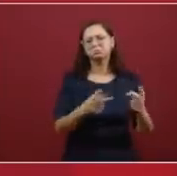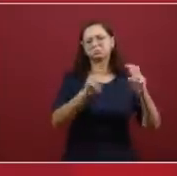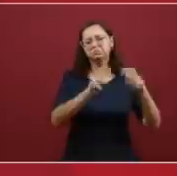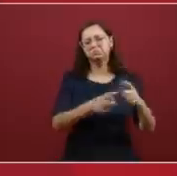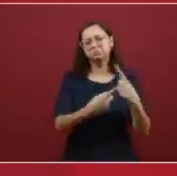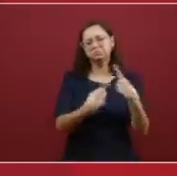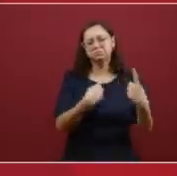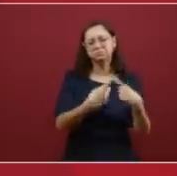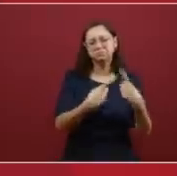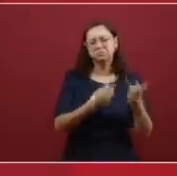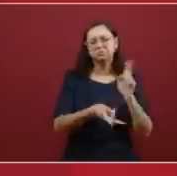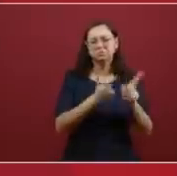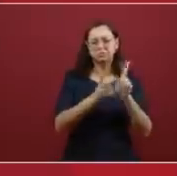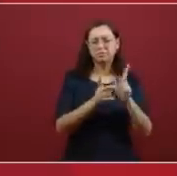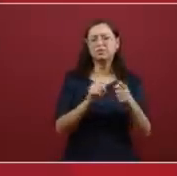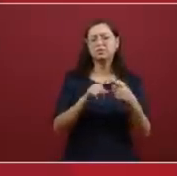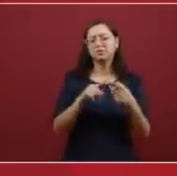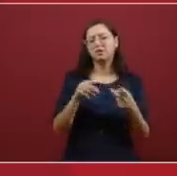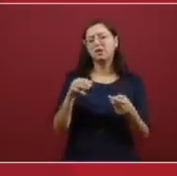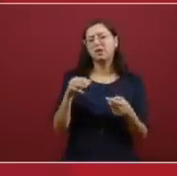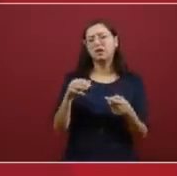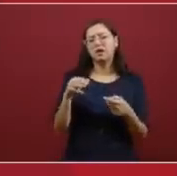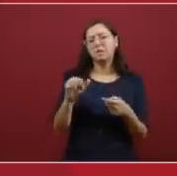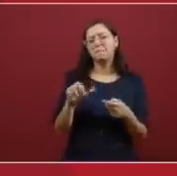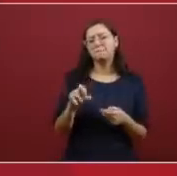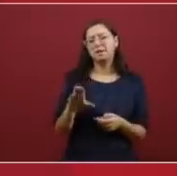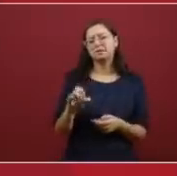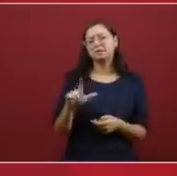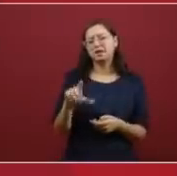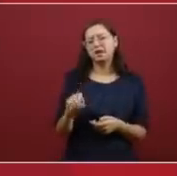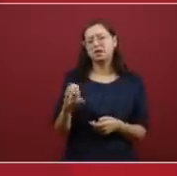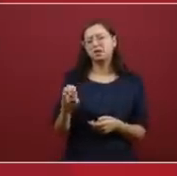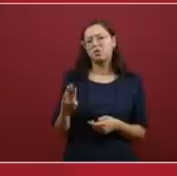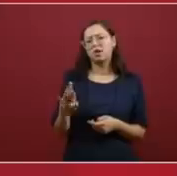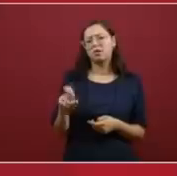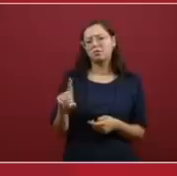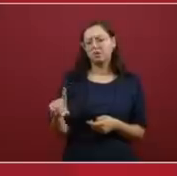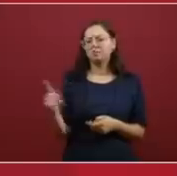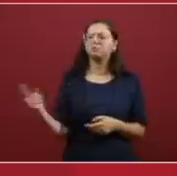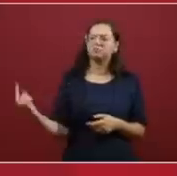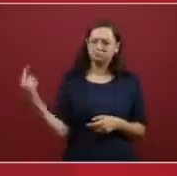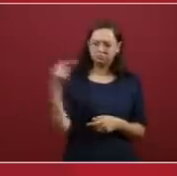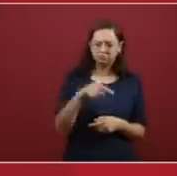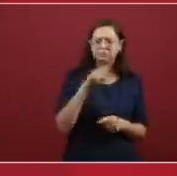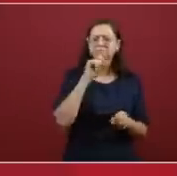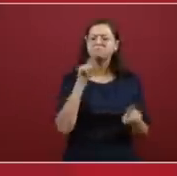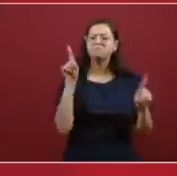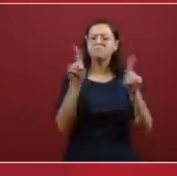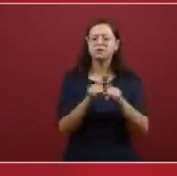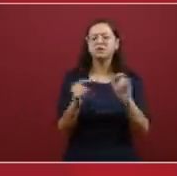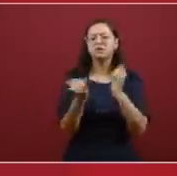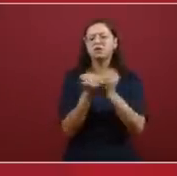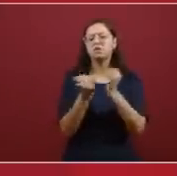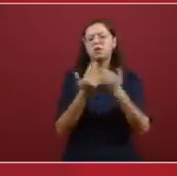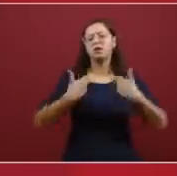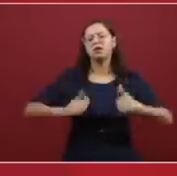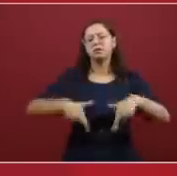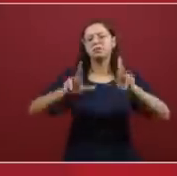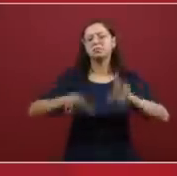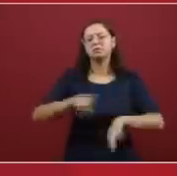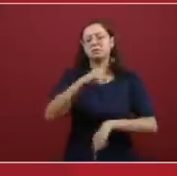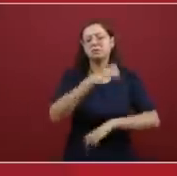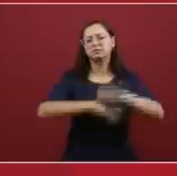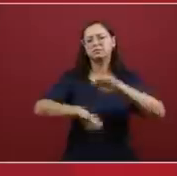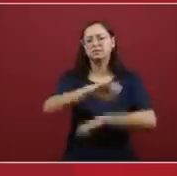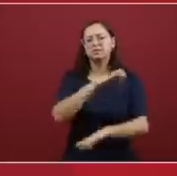Estuvo presente Marcelo Ebrard y el encargado de negocios de la Embajada de Estados